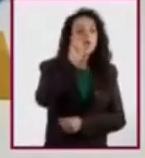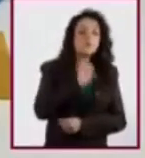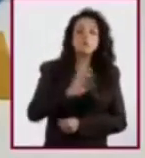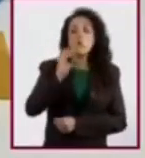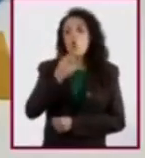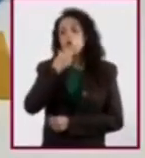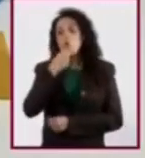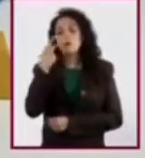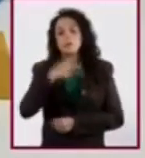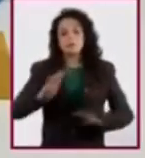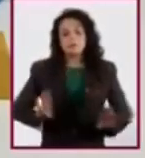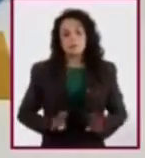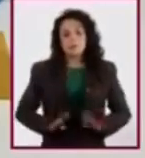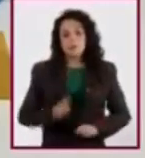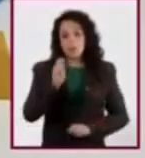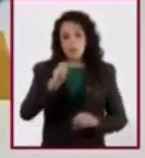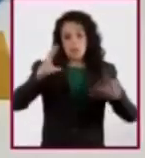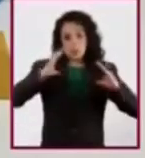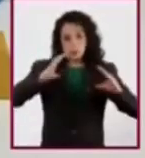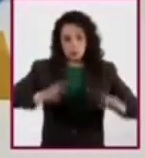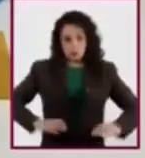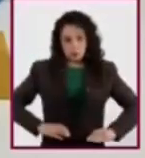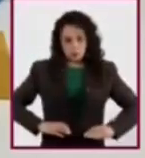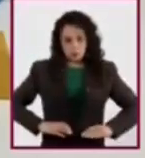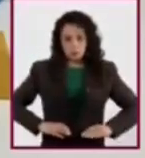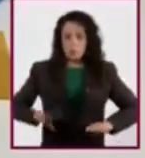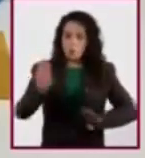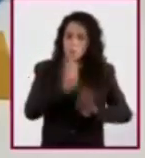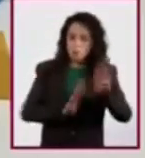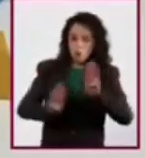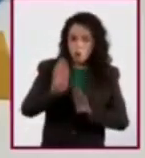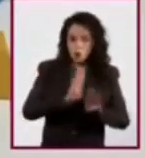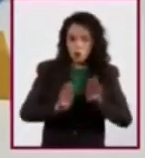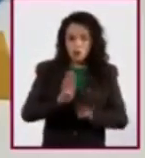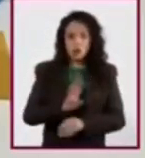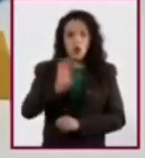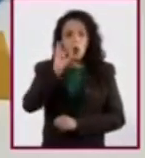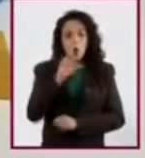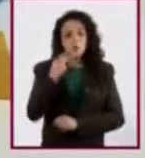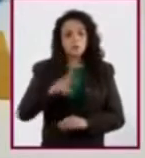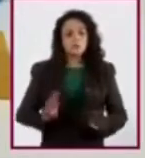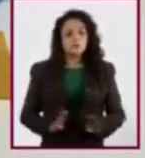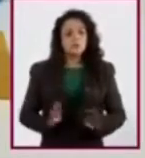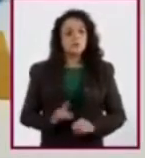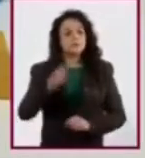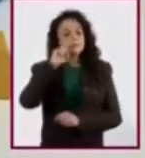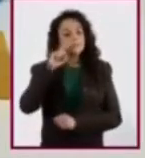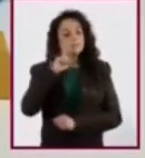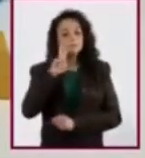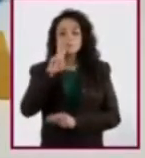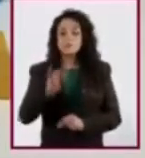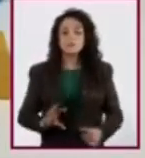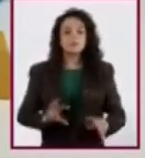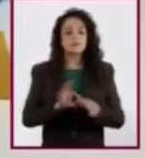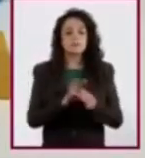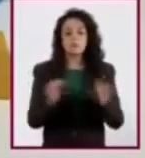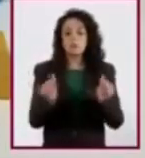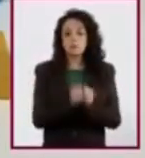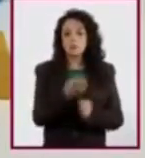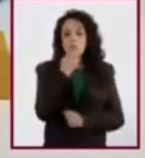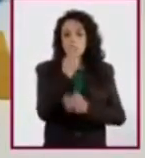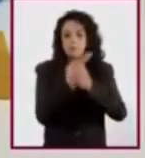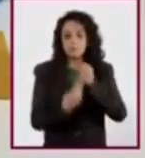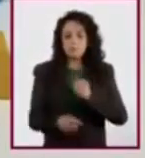características biológicas y fisiológicas, o quien nace con características sexuales que no corresponden a estas nociones